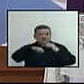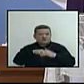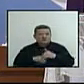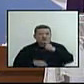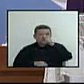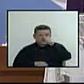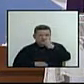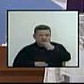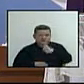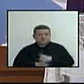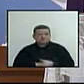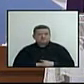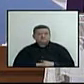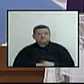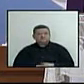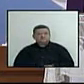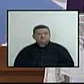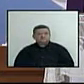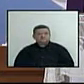bienes.